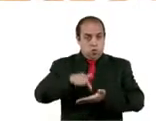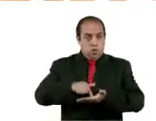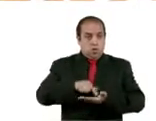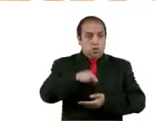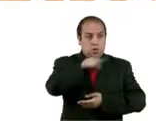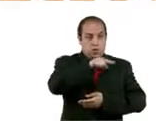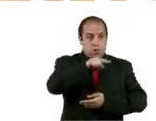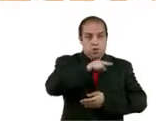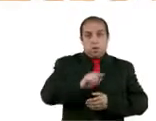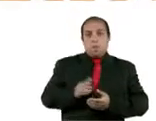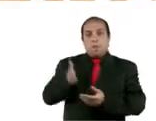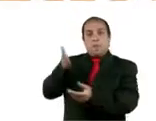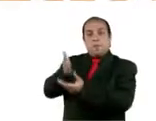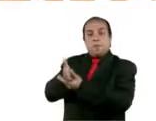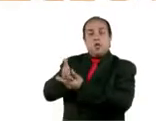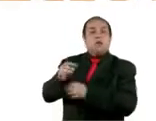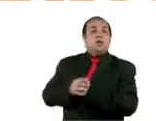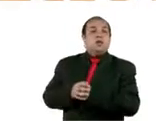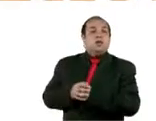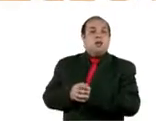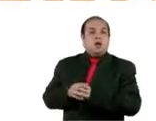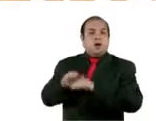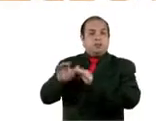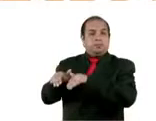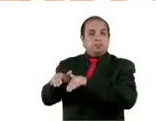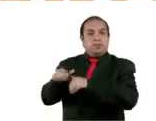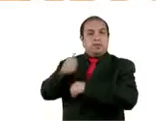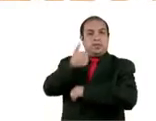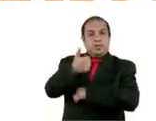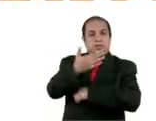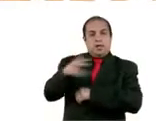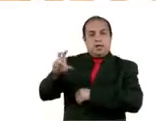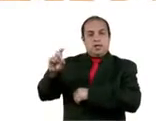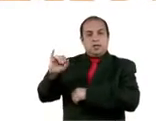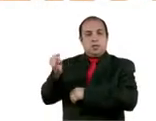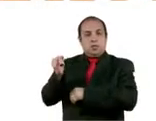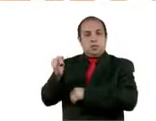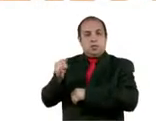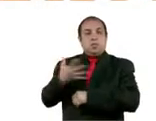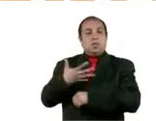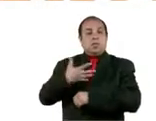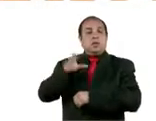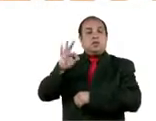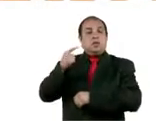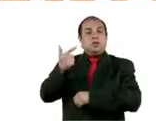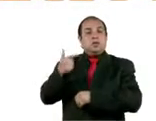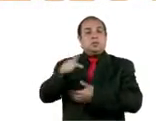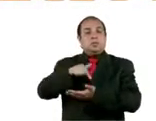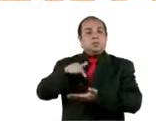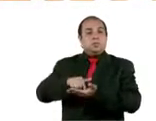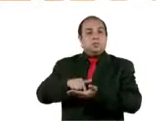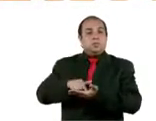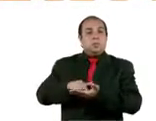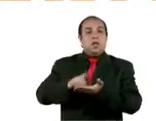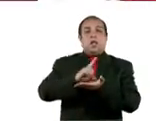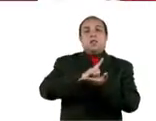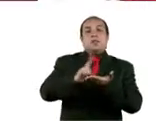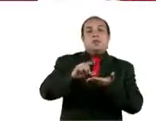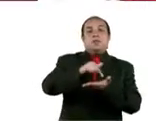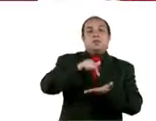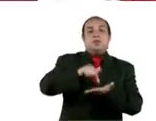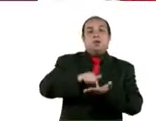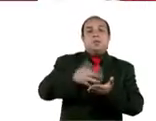del 6 al 30 de junio. Van a ser 47 módulos. La dirección de los módulos va a